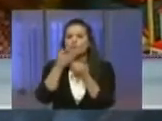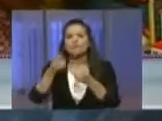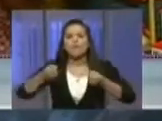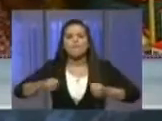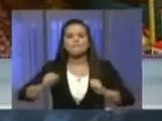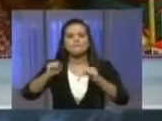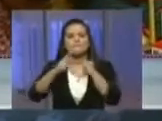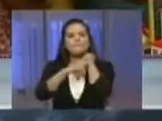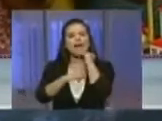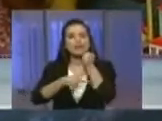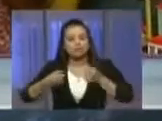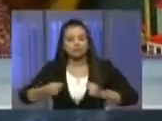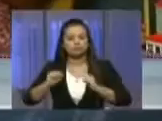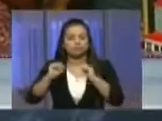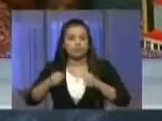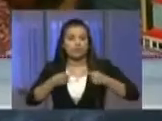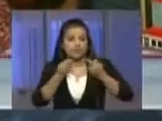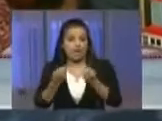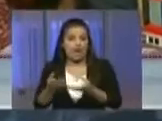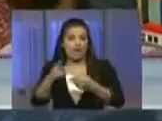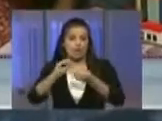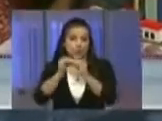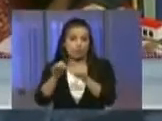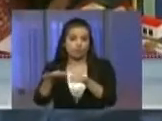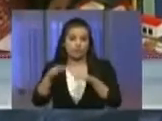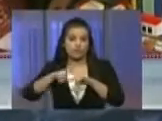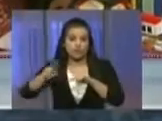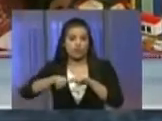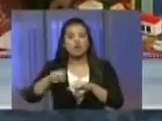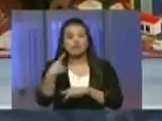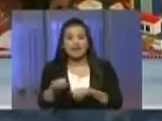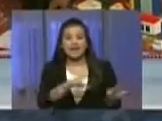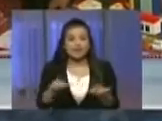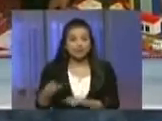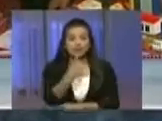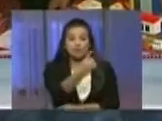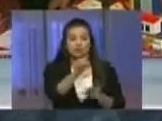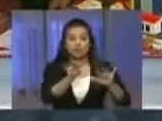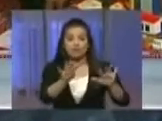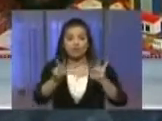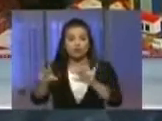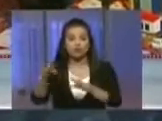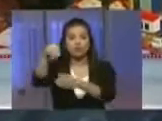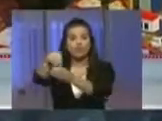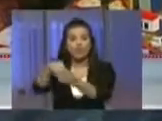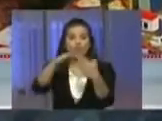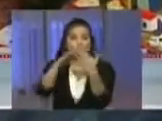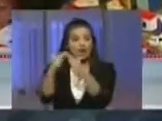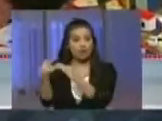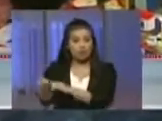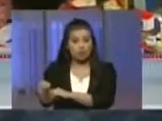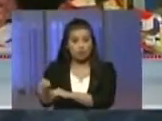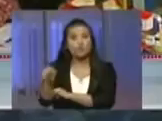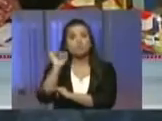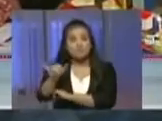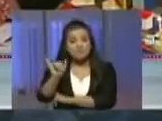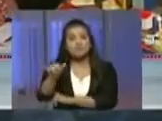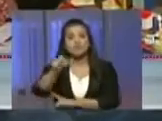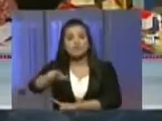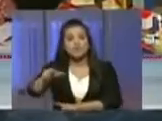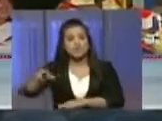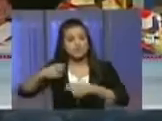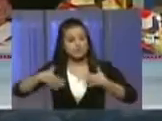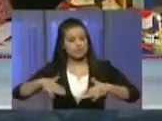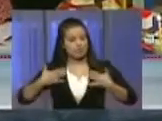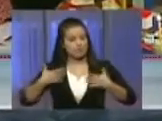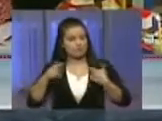nuestros niños ya se encuentran instalado 198 parques en nuestros barrios para que nuestros niños disfruten también hemos